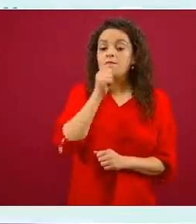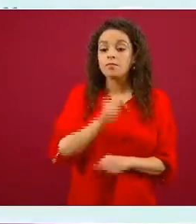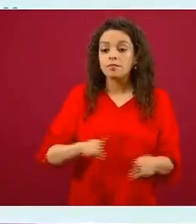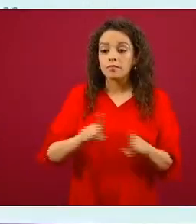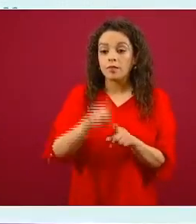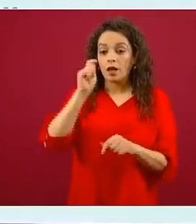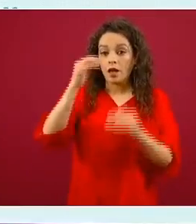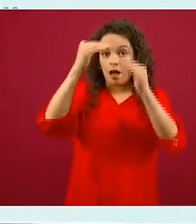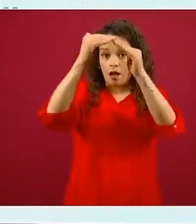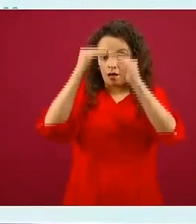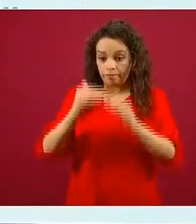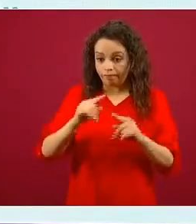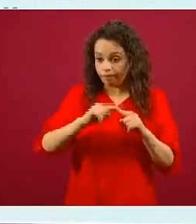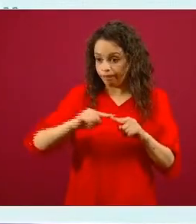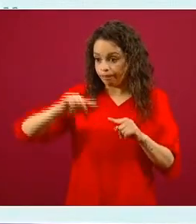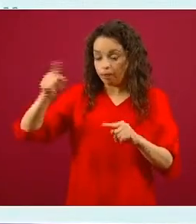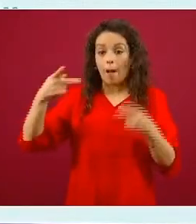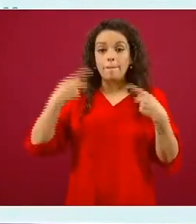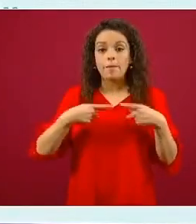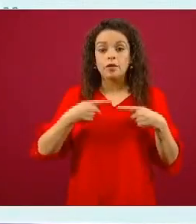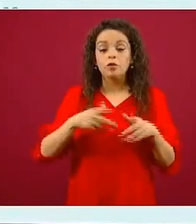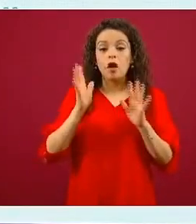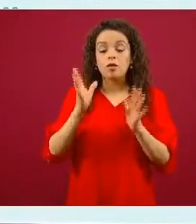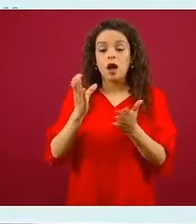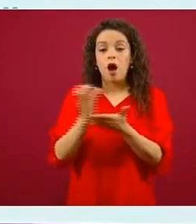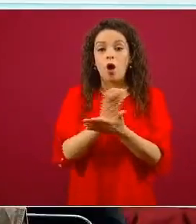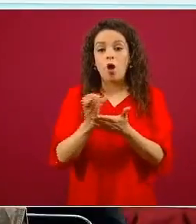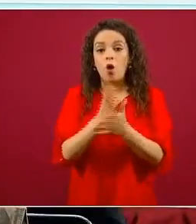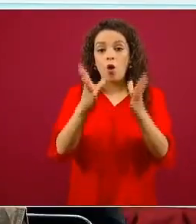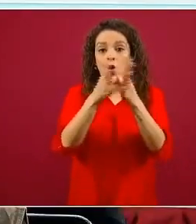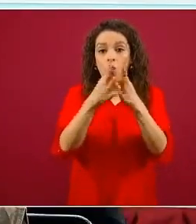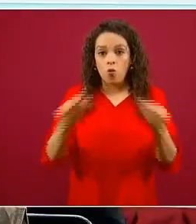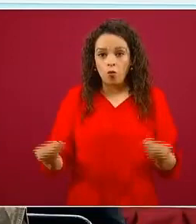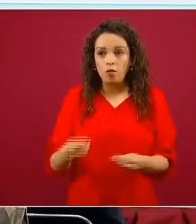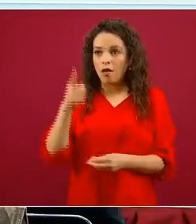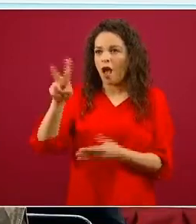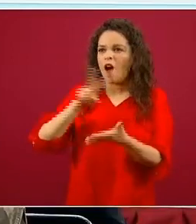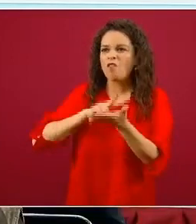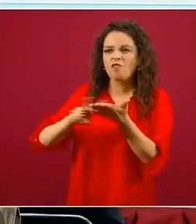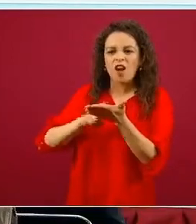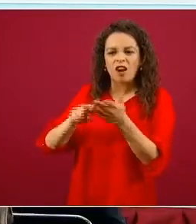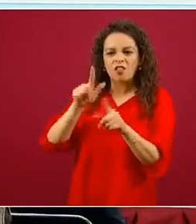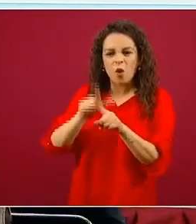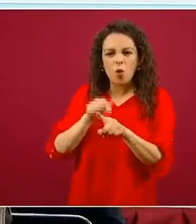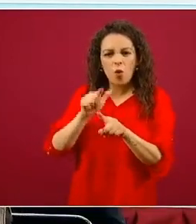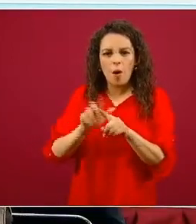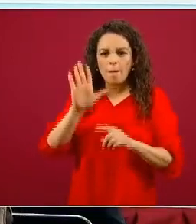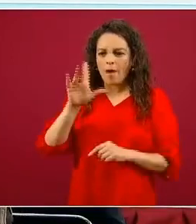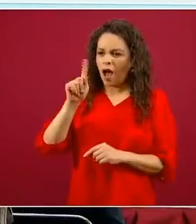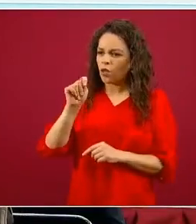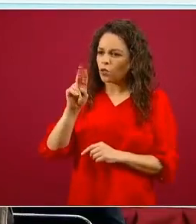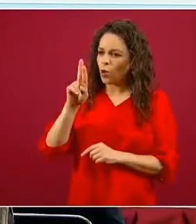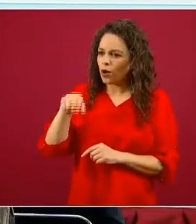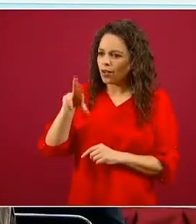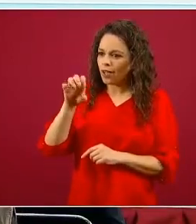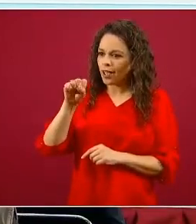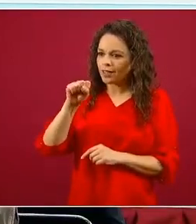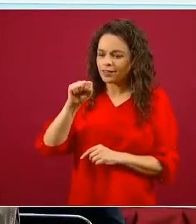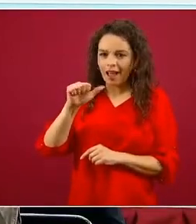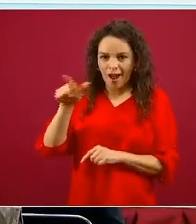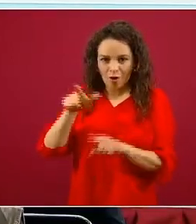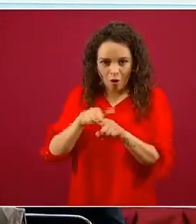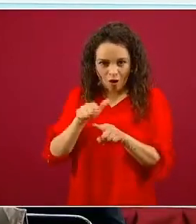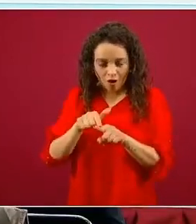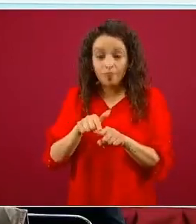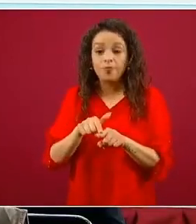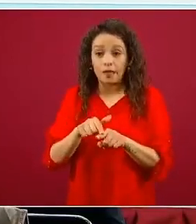la siguiente línea que se visualiza en el color verde turquesa, y aquí tuvimos un incremento también de recuperados,